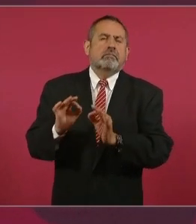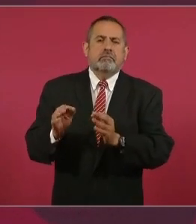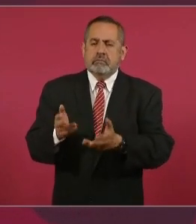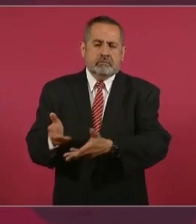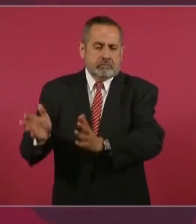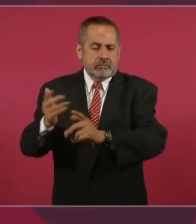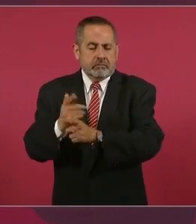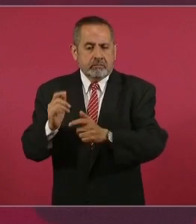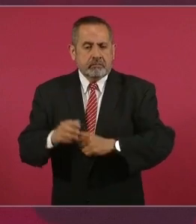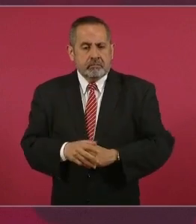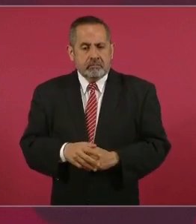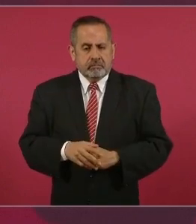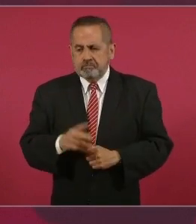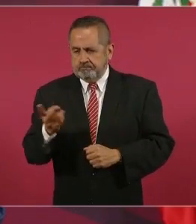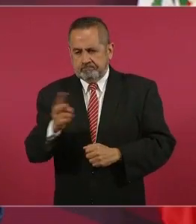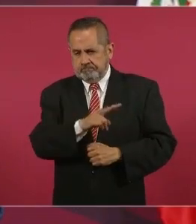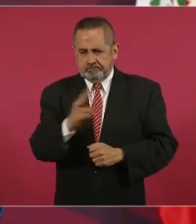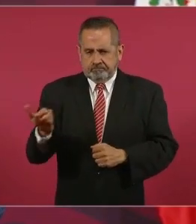tanto